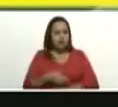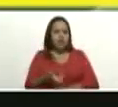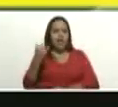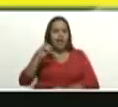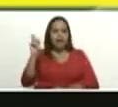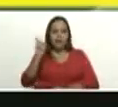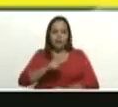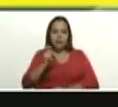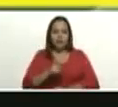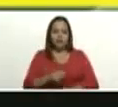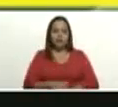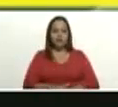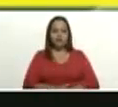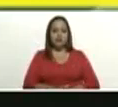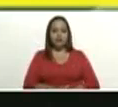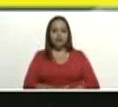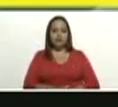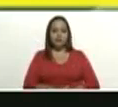necesaria.